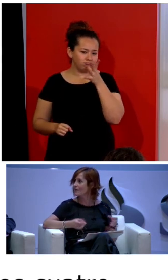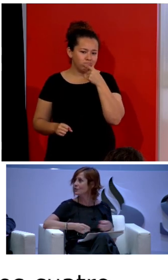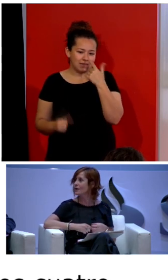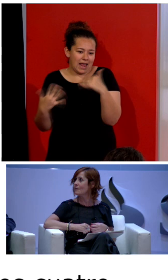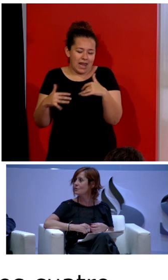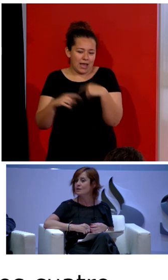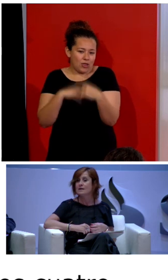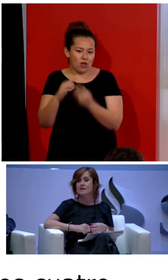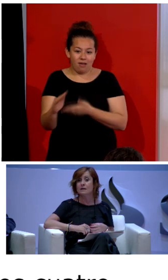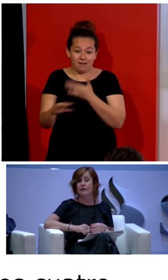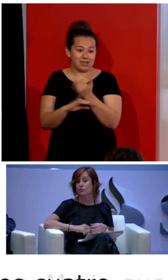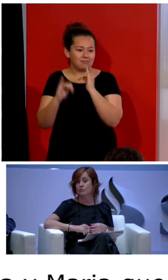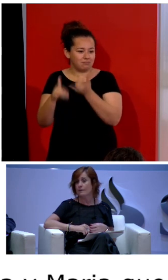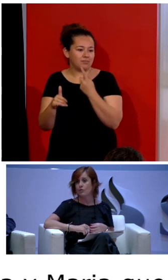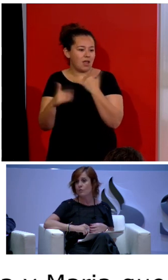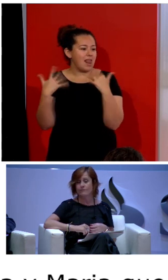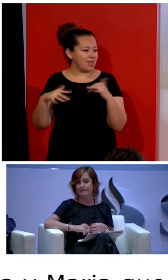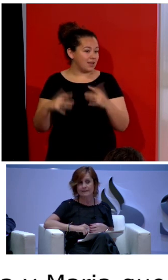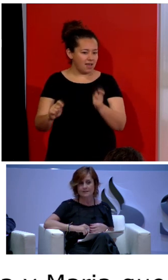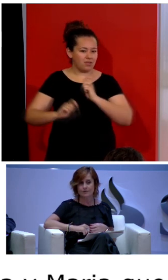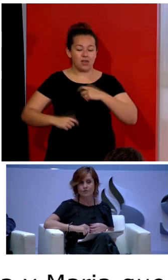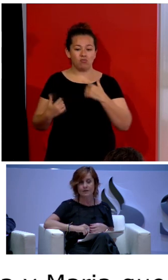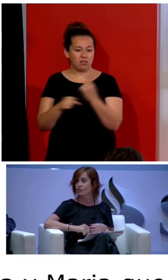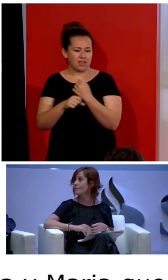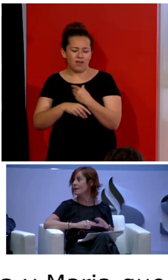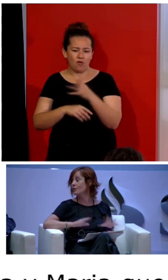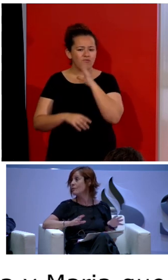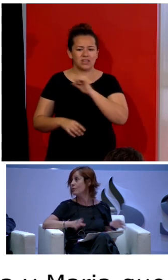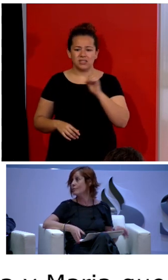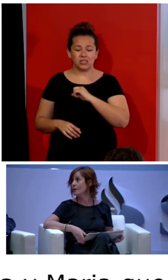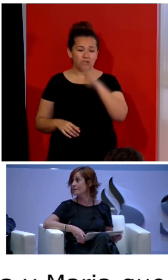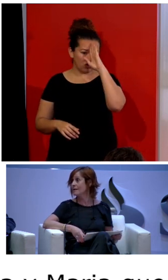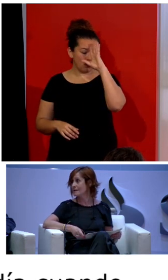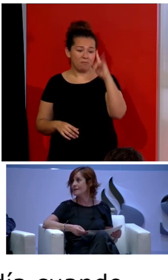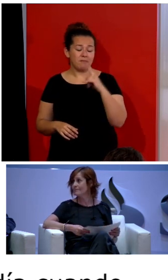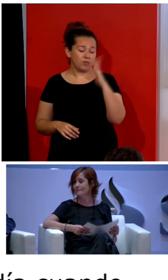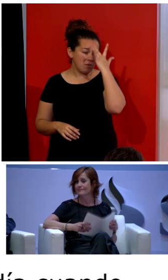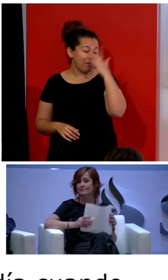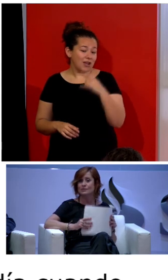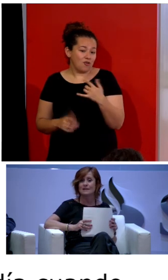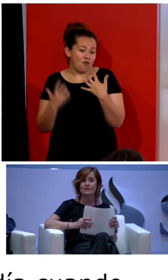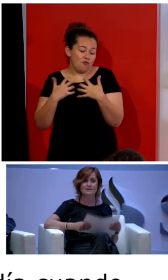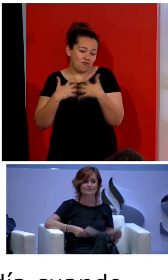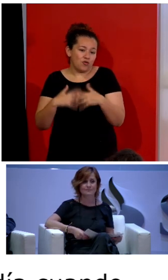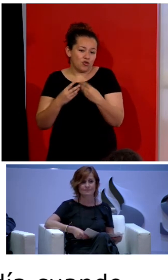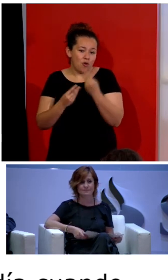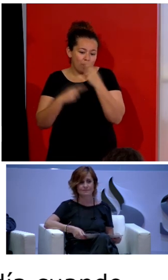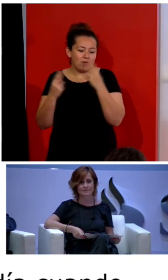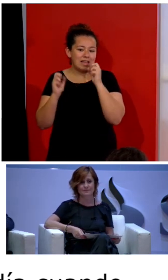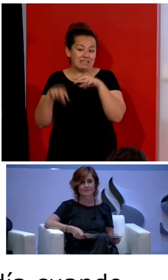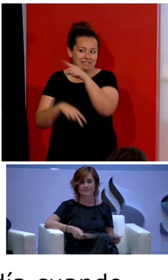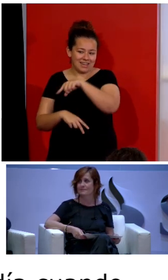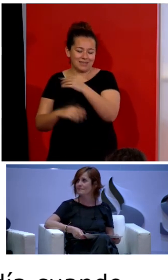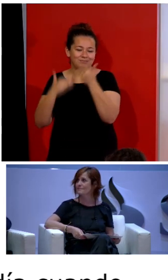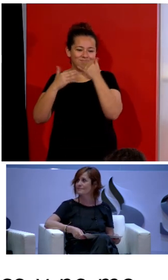cada día cuando llegamos y que hacen un trabajo fantástico y yo no me imagino la Función Pública sin ellas ya. Muchas gracias.